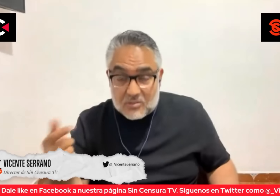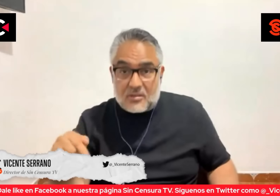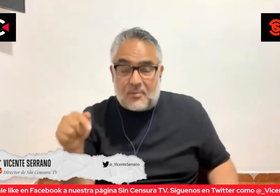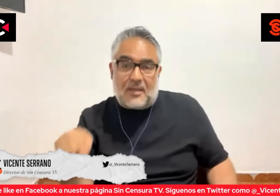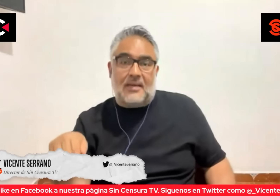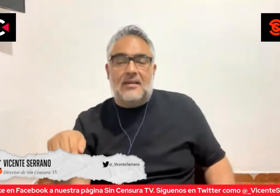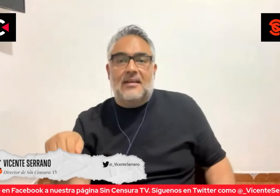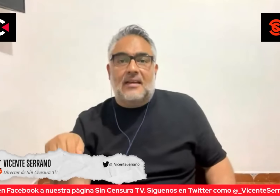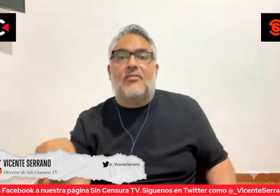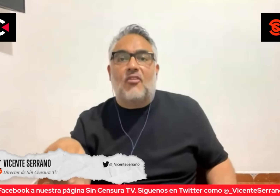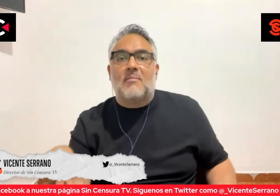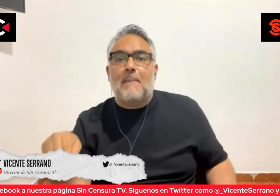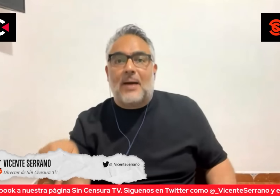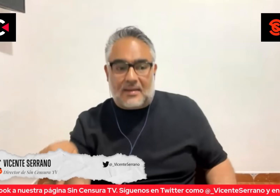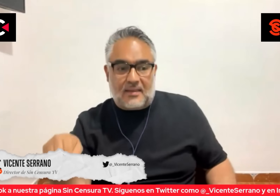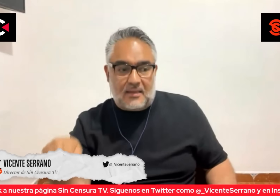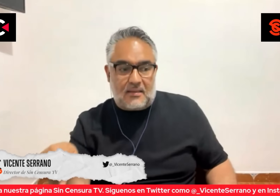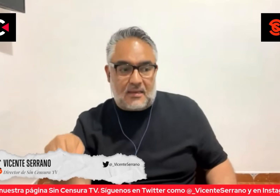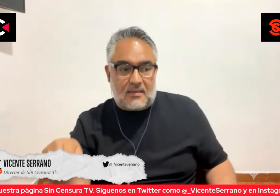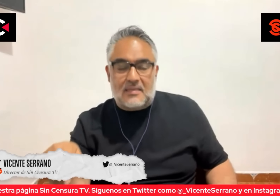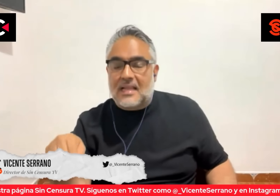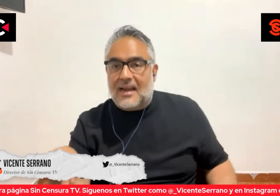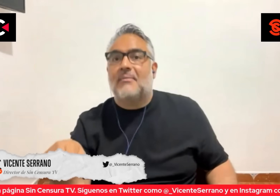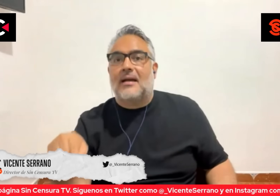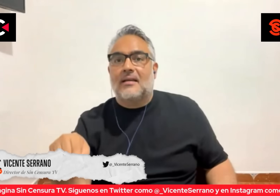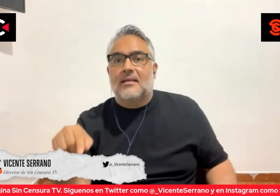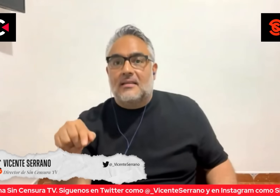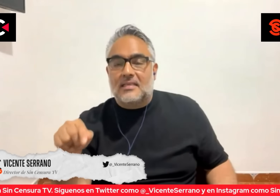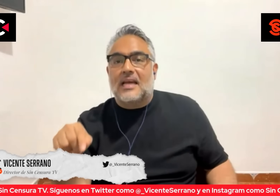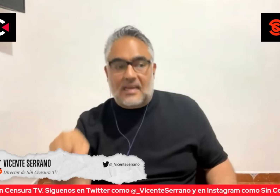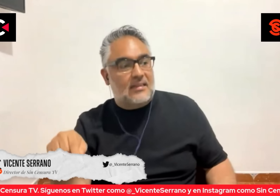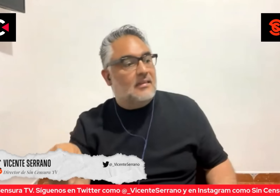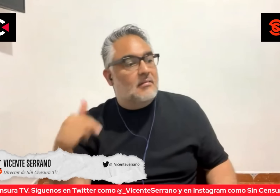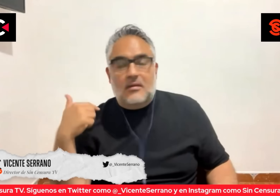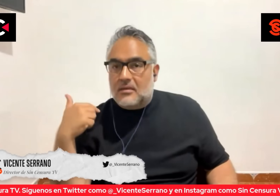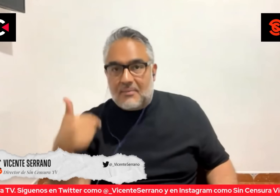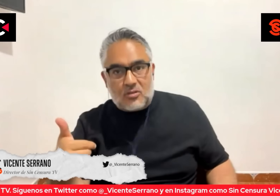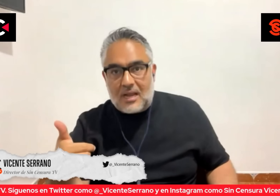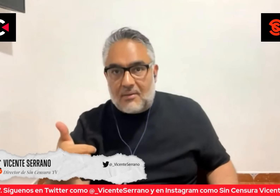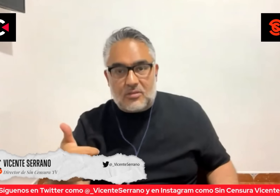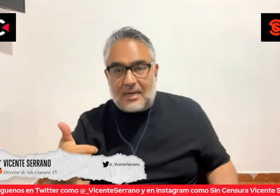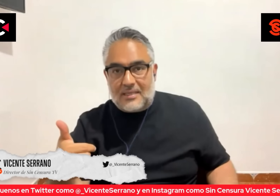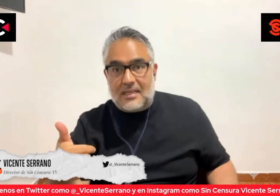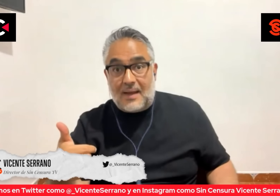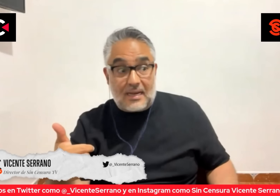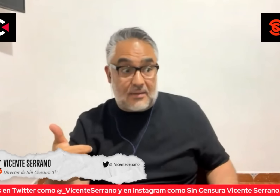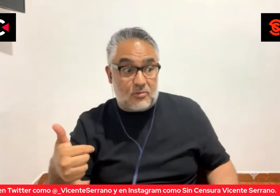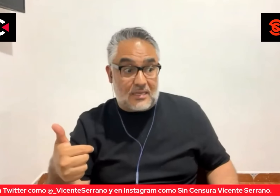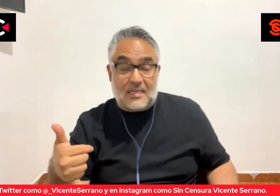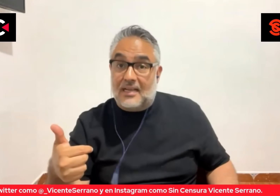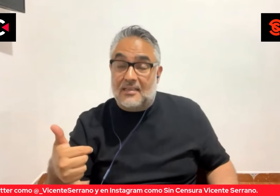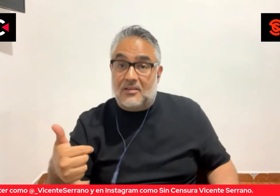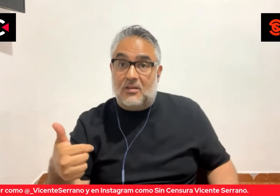buscando puestos de poder que forman parte de esta trama, de esta red. Ya mencionábamos a Cabeza de Vaca,